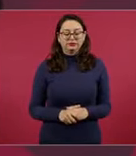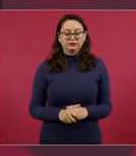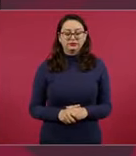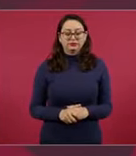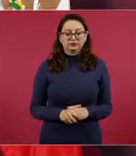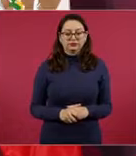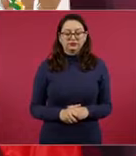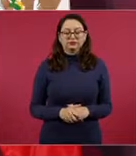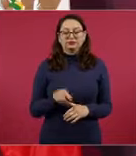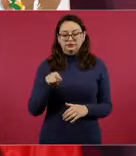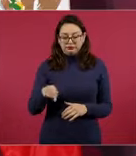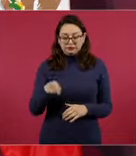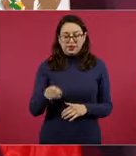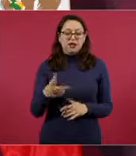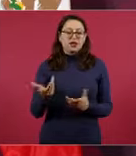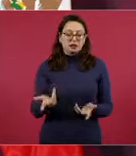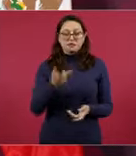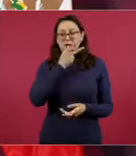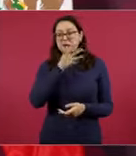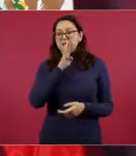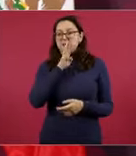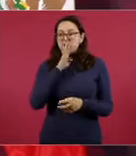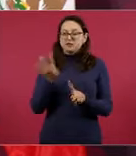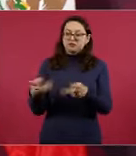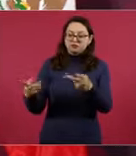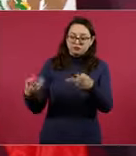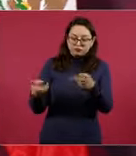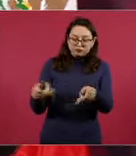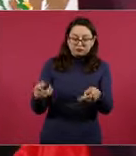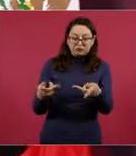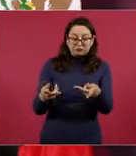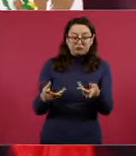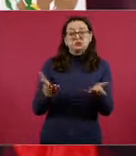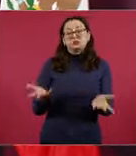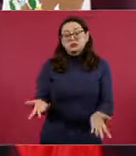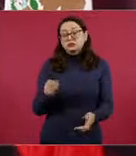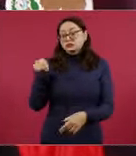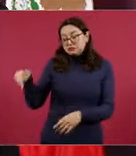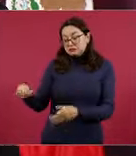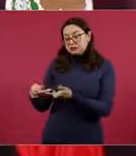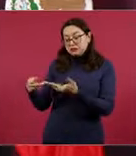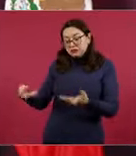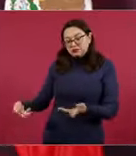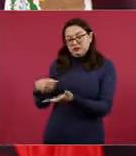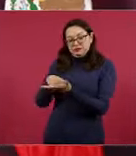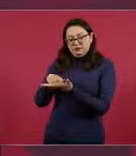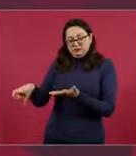y ahí estuvieron mis padres. Entonces compraron ese terreno,